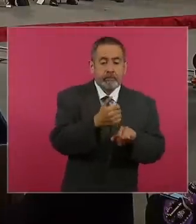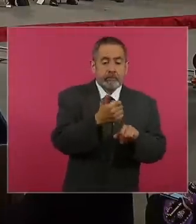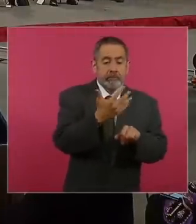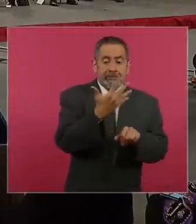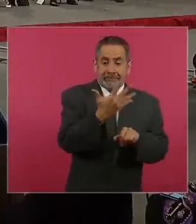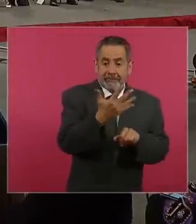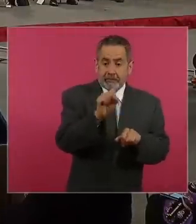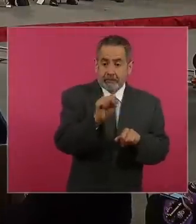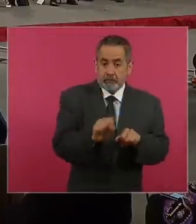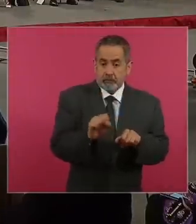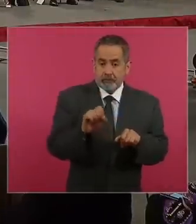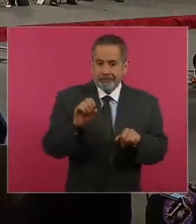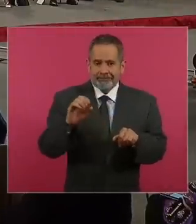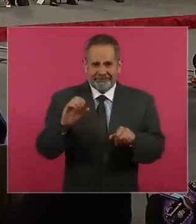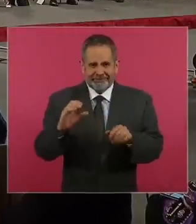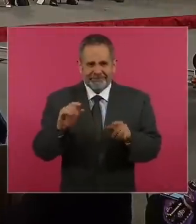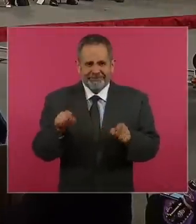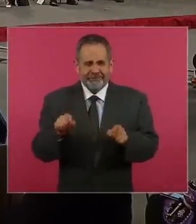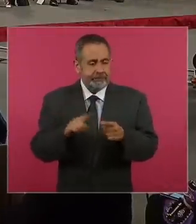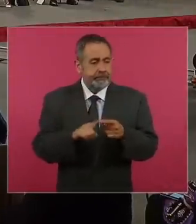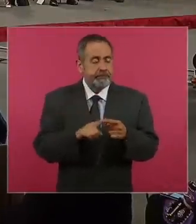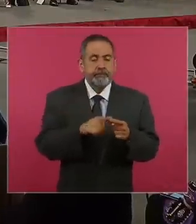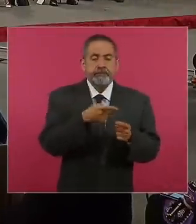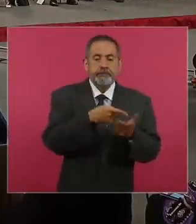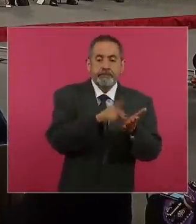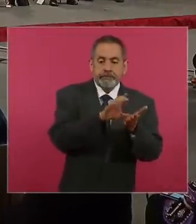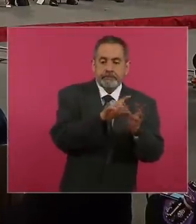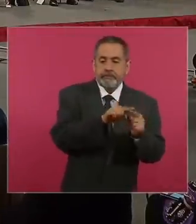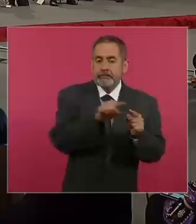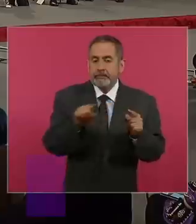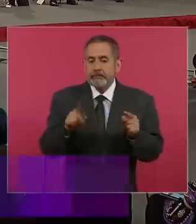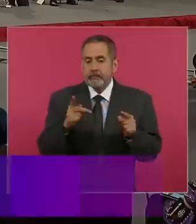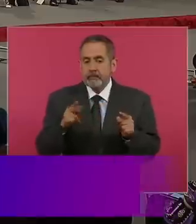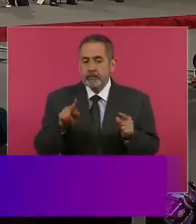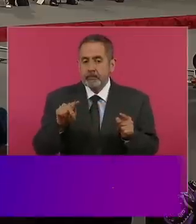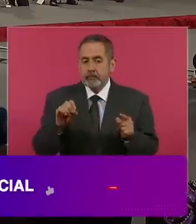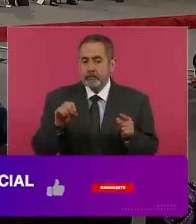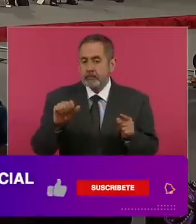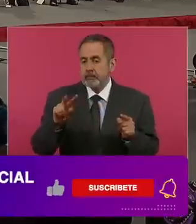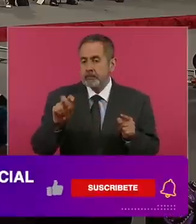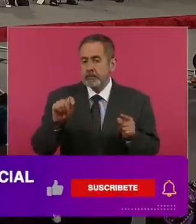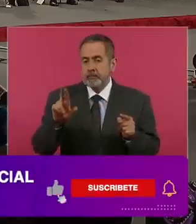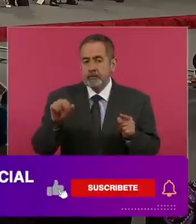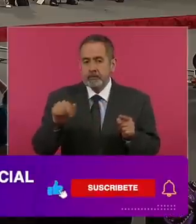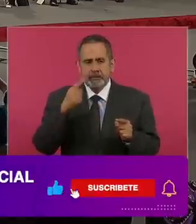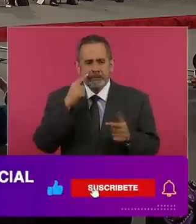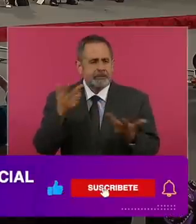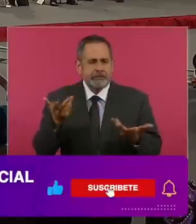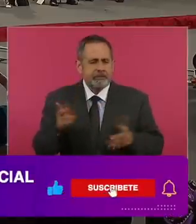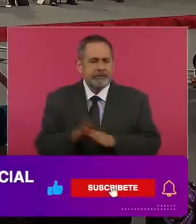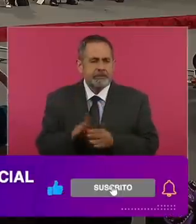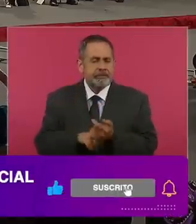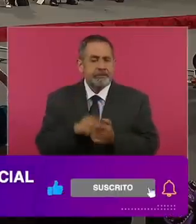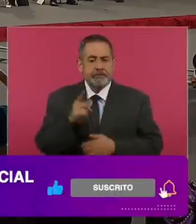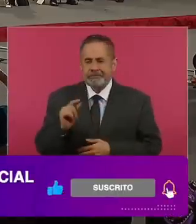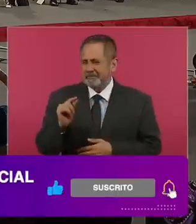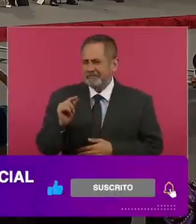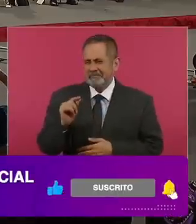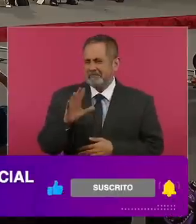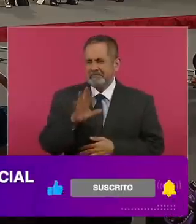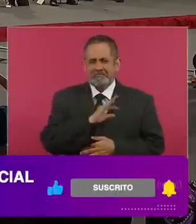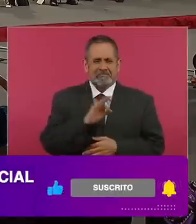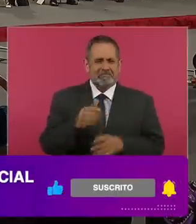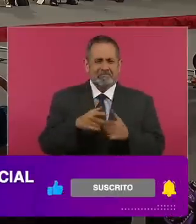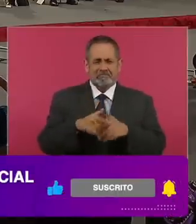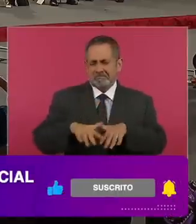conecta Playa del Carno con Puerto Aventuras el tramo 5 sur C tiene prácticamente poquito menos de la